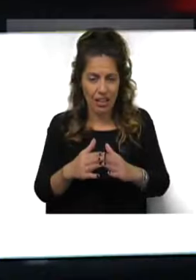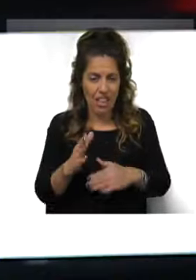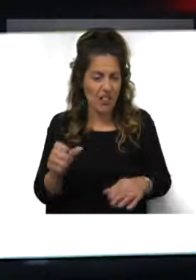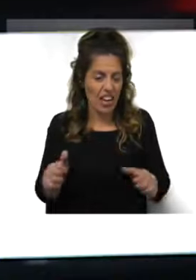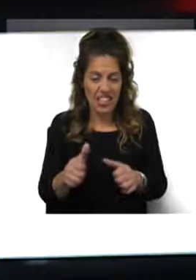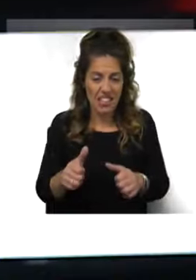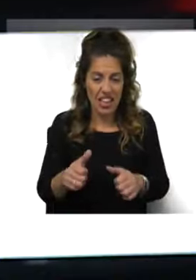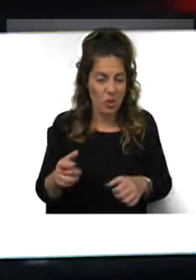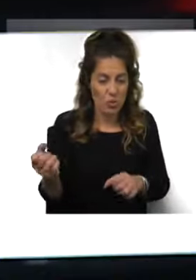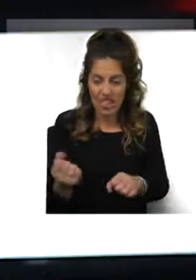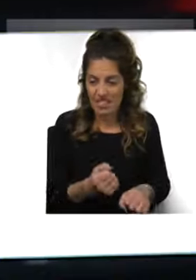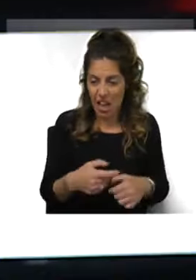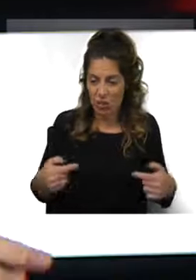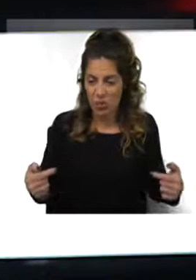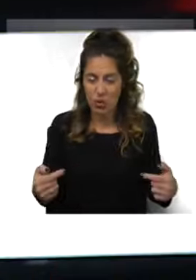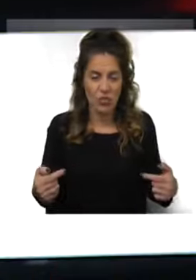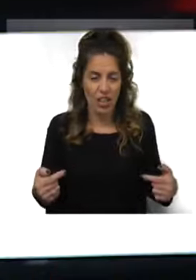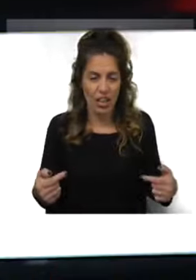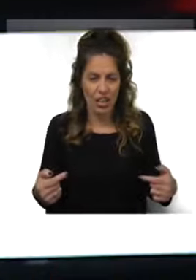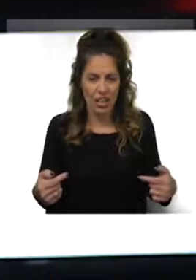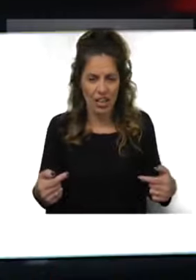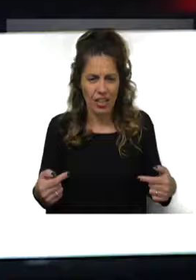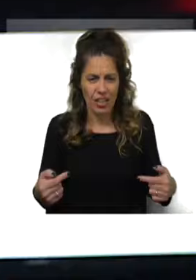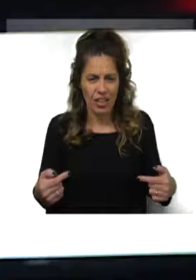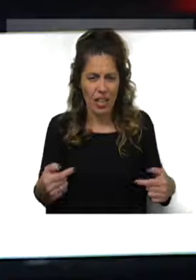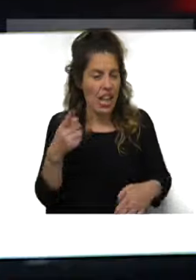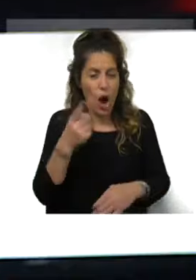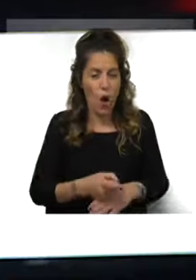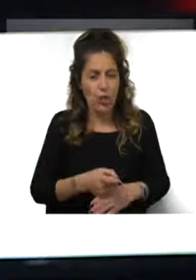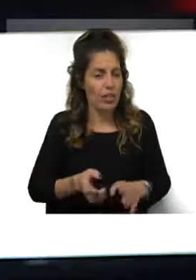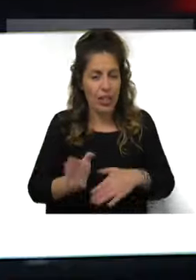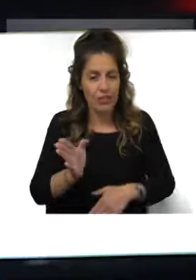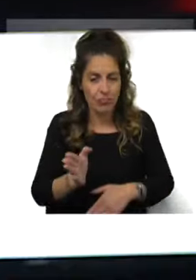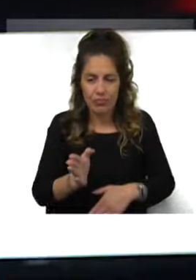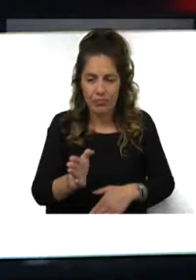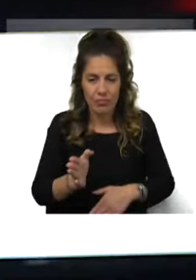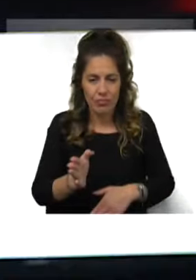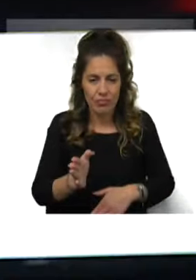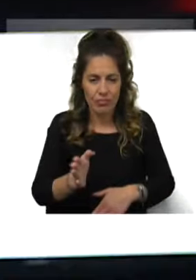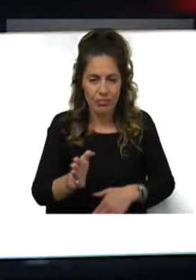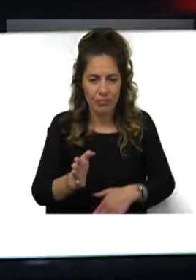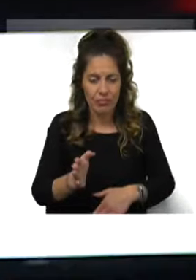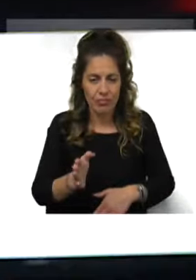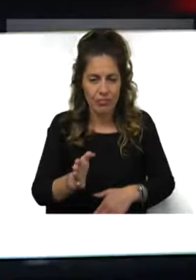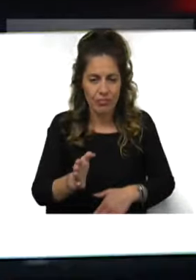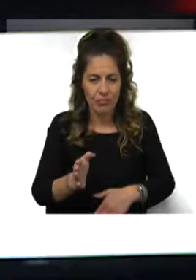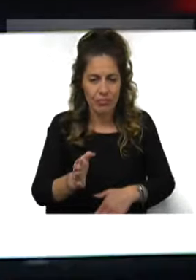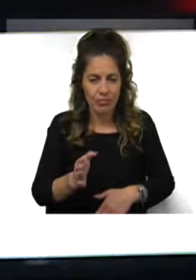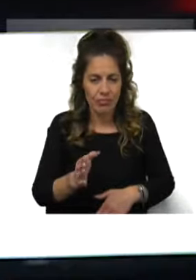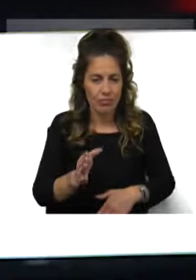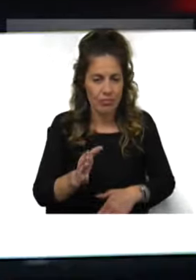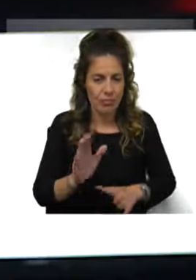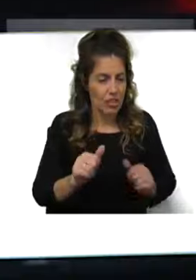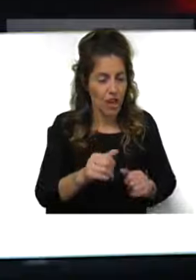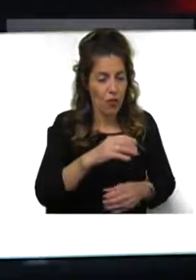su carne su su lechón su no sé qué bueno la orden de ir partias chao este familia Me voy